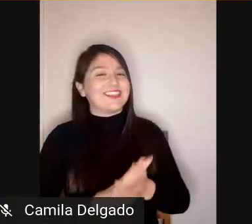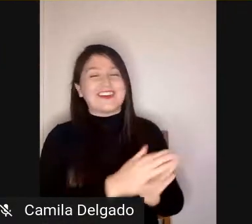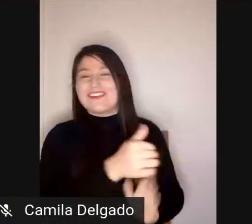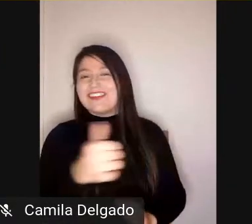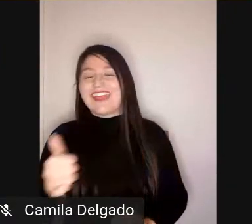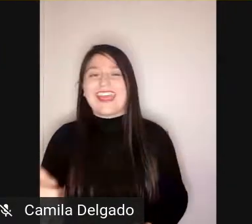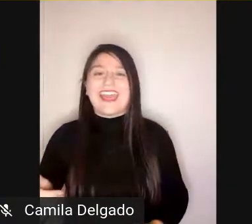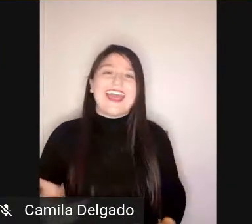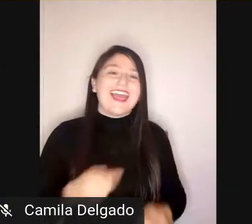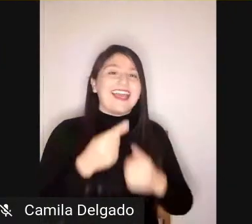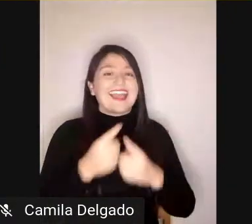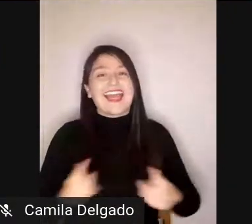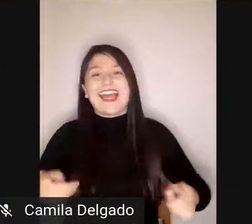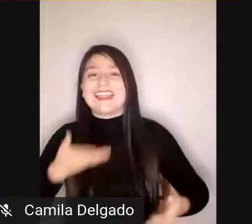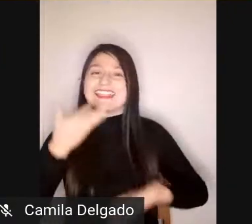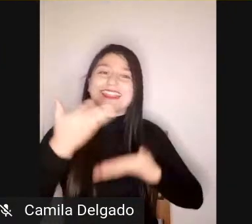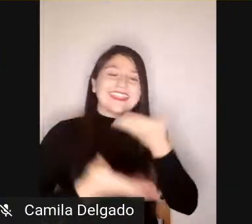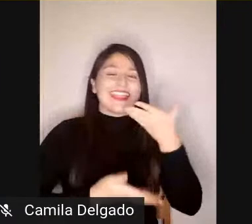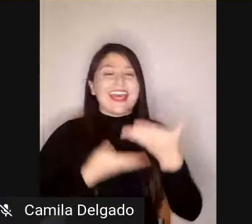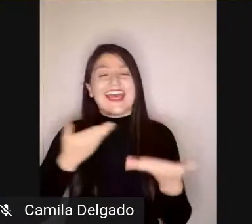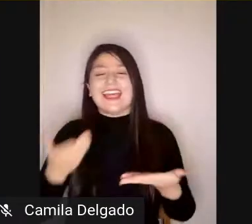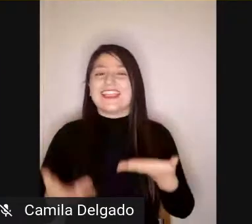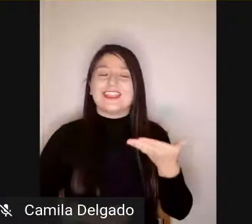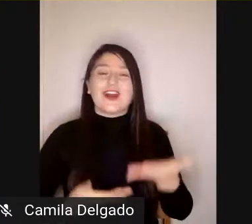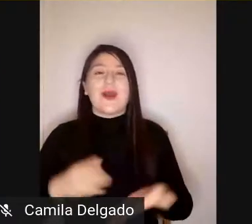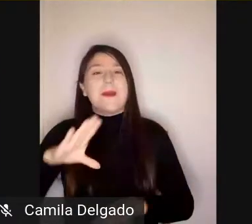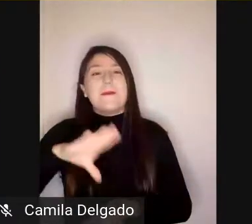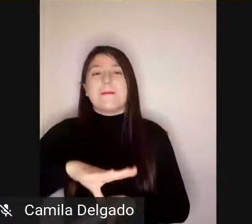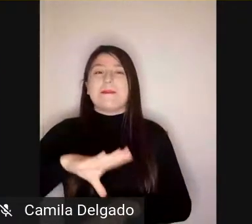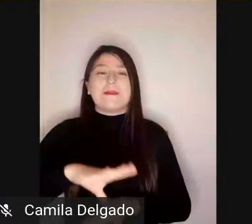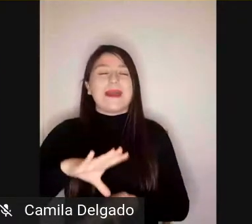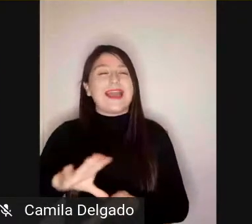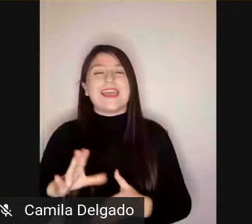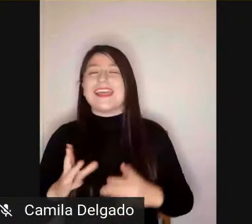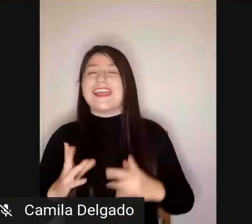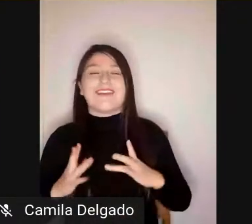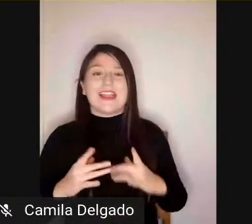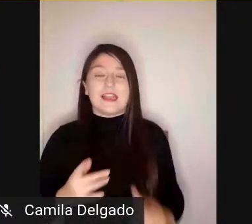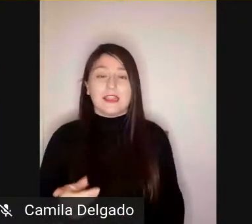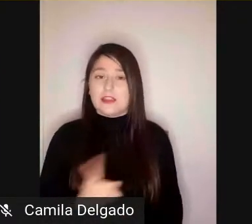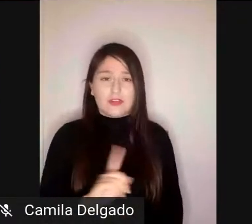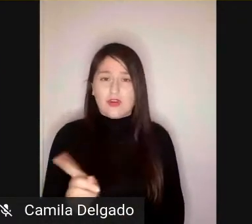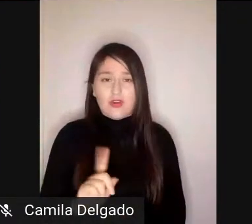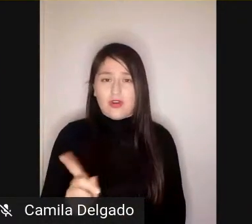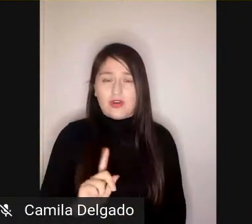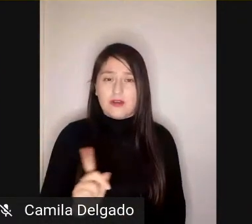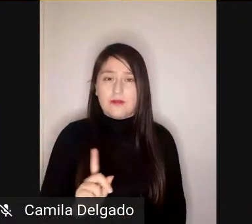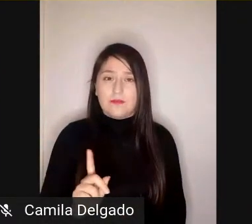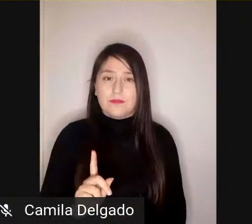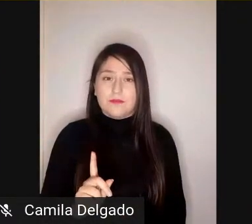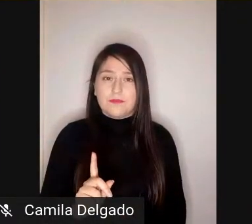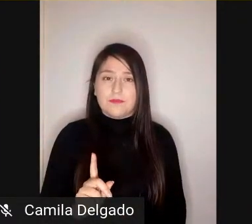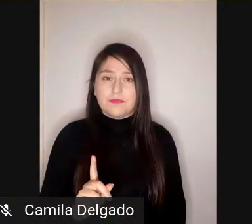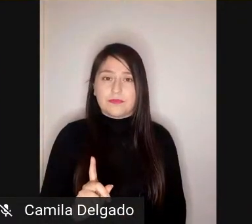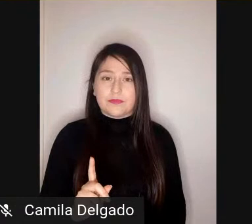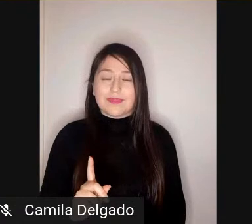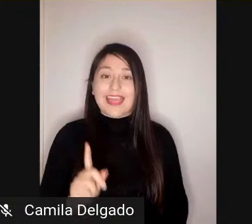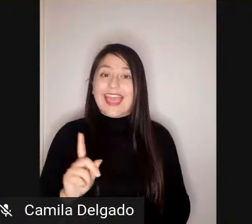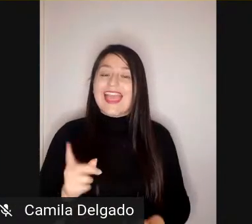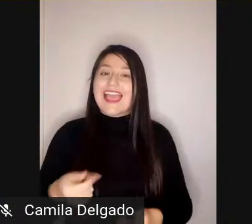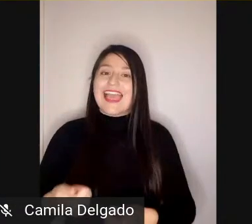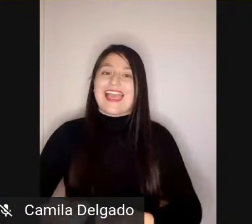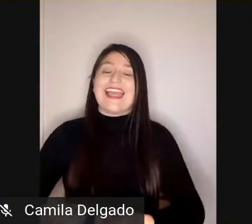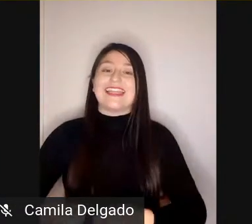Cantando como Alicia en el País de las Maravillas. No es eso. O sea, el tema es los desafíos que tienen que ver